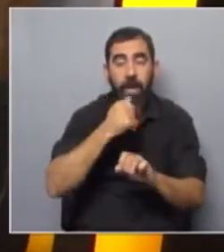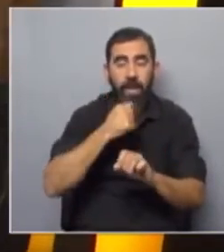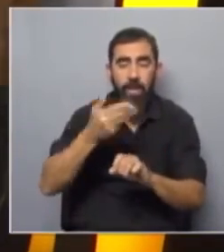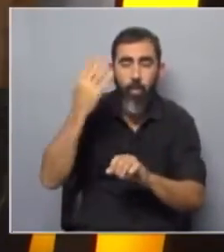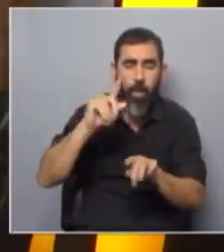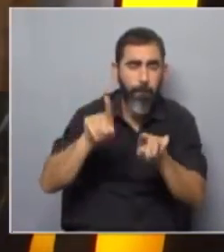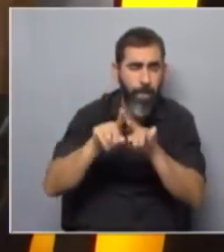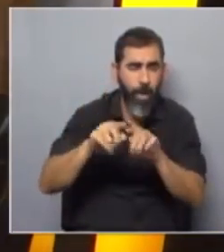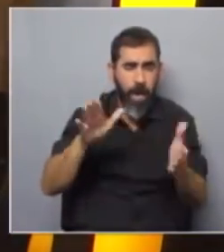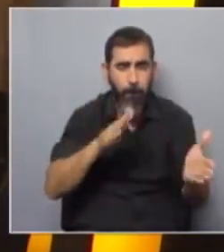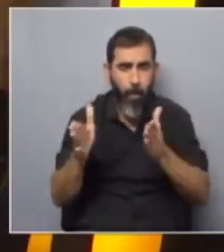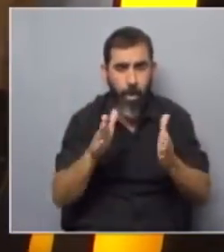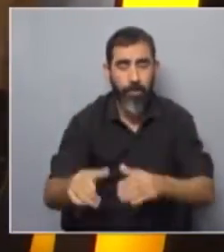similares?